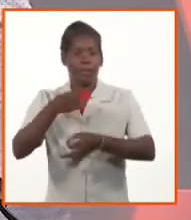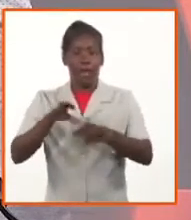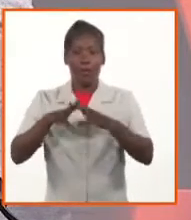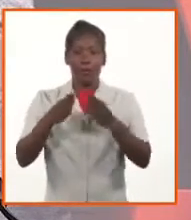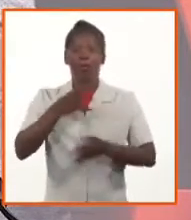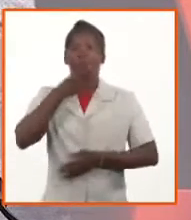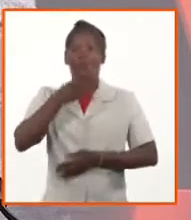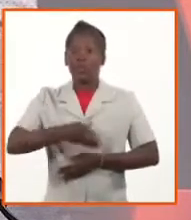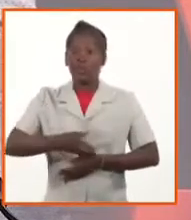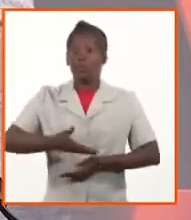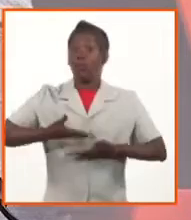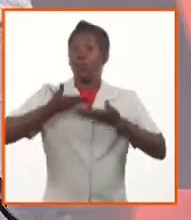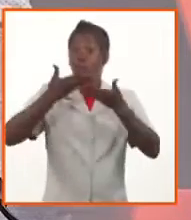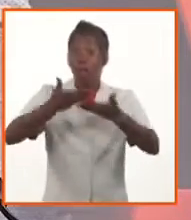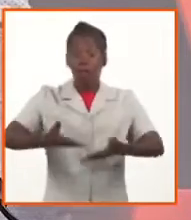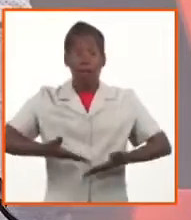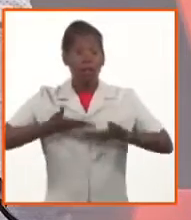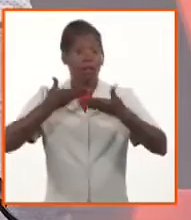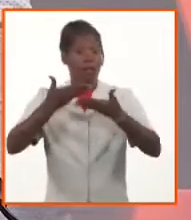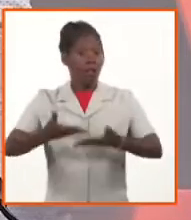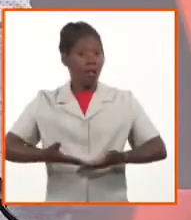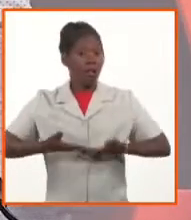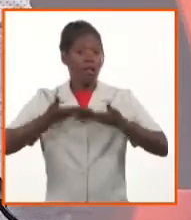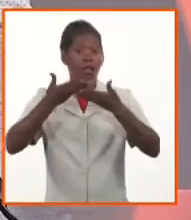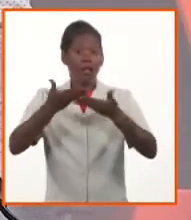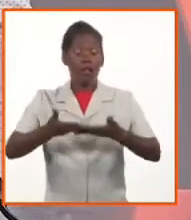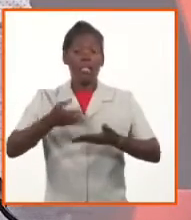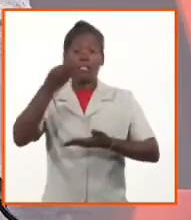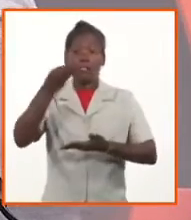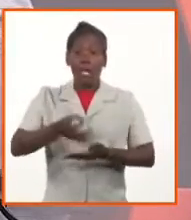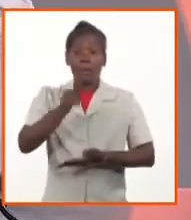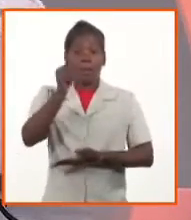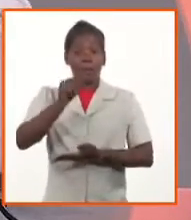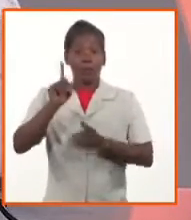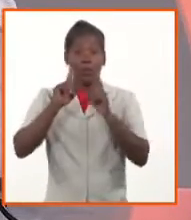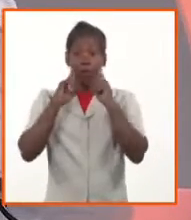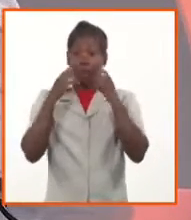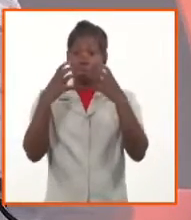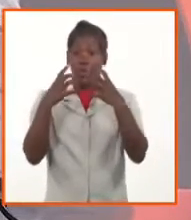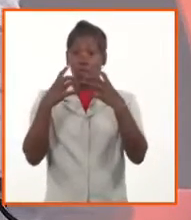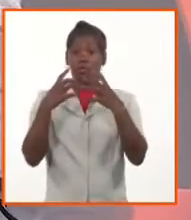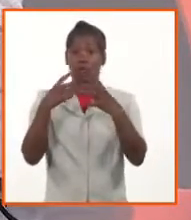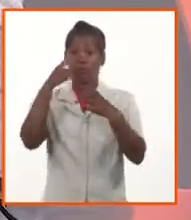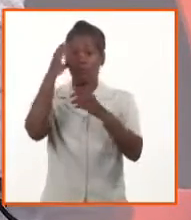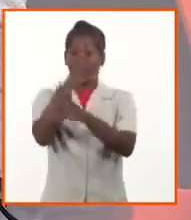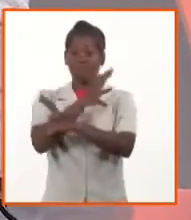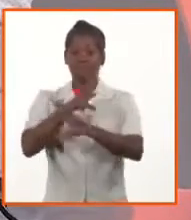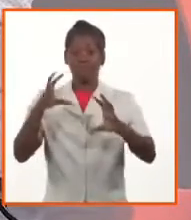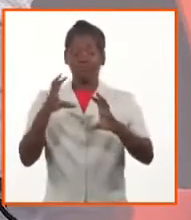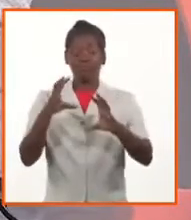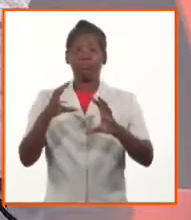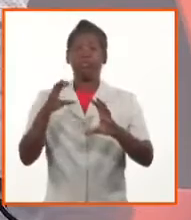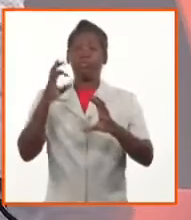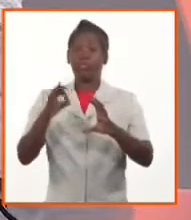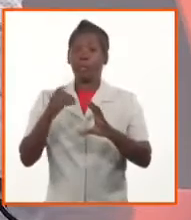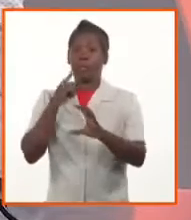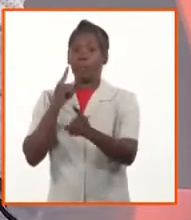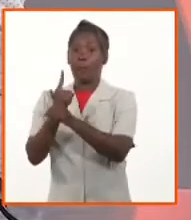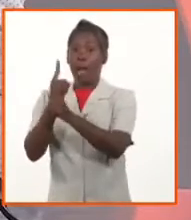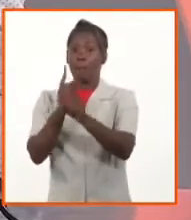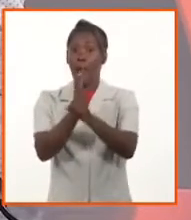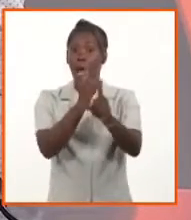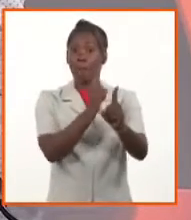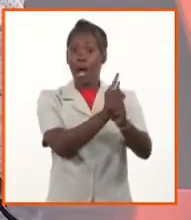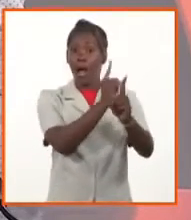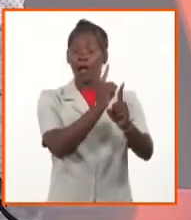su discurso de palabras a los intelectuales se renovaba cada vez que él tenía estos encuentros con